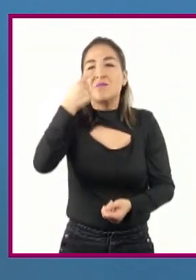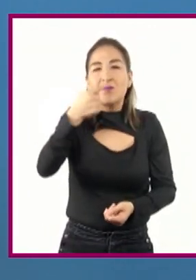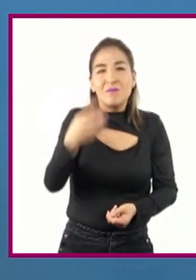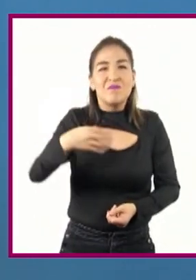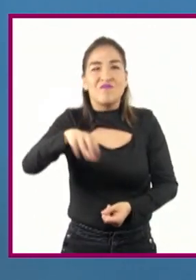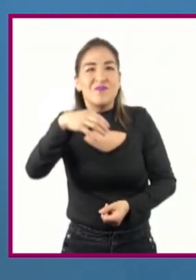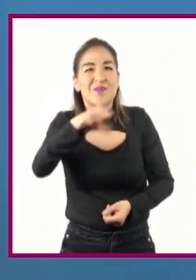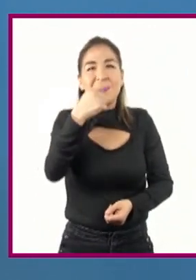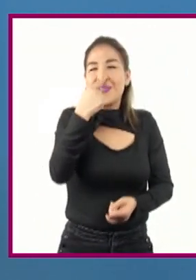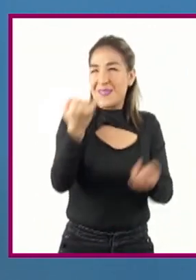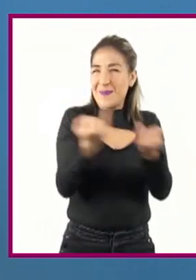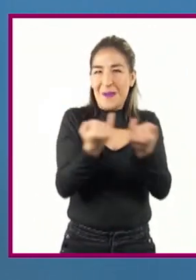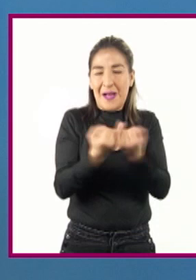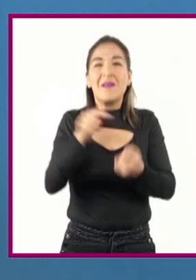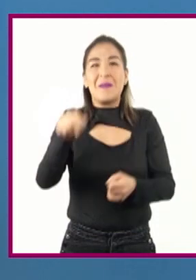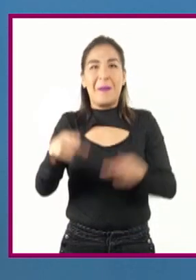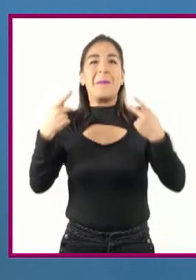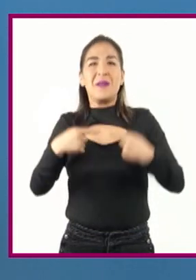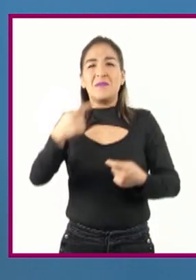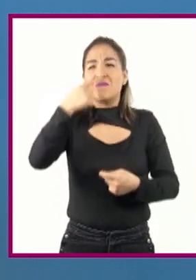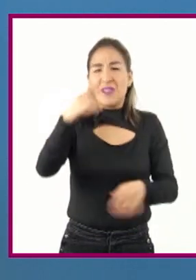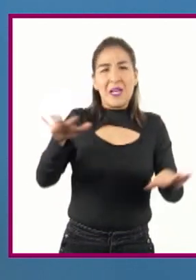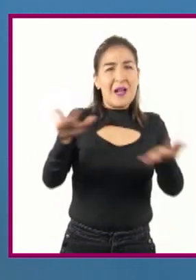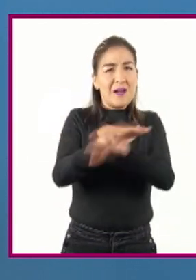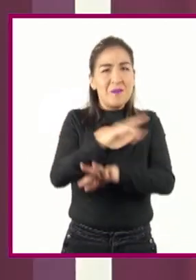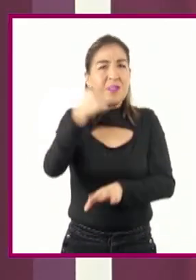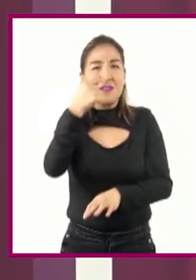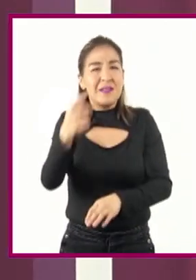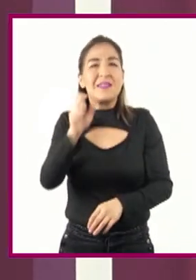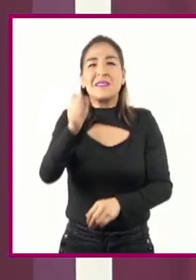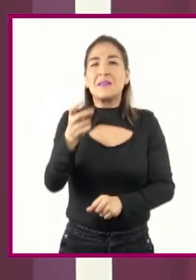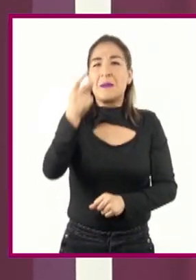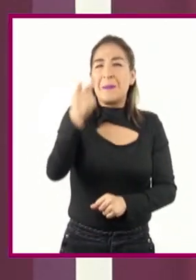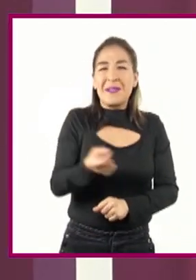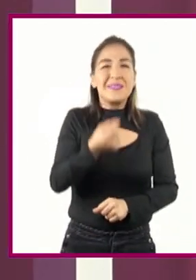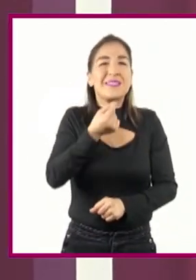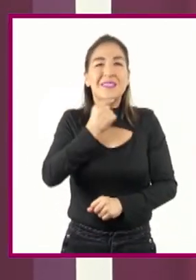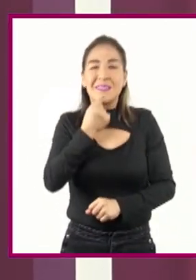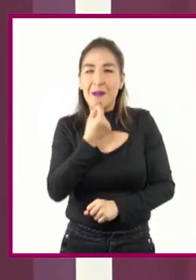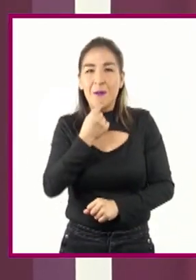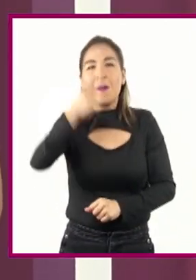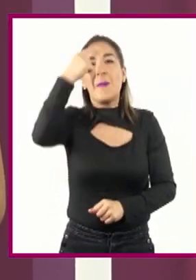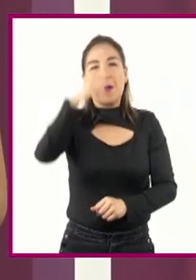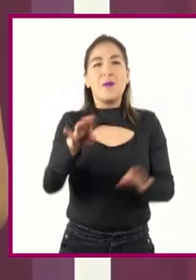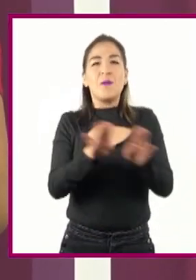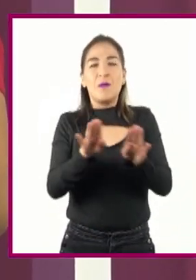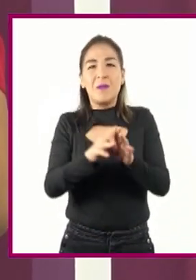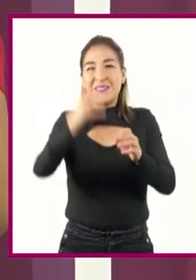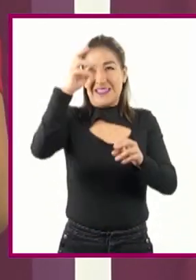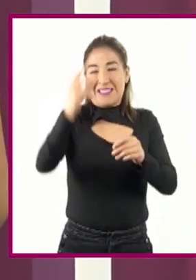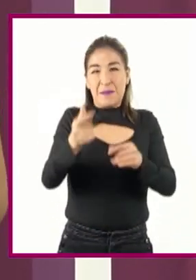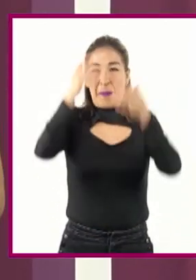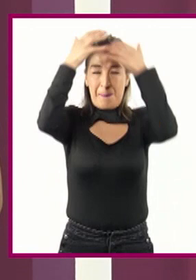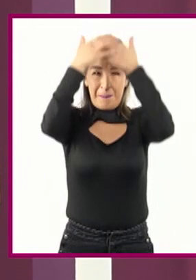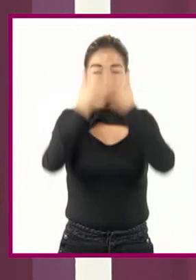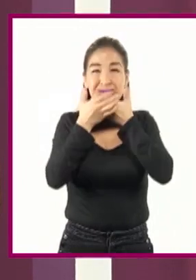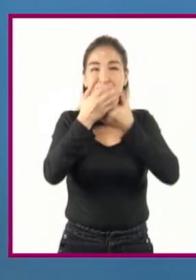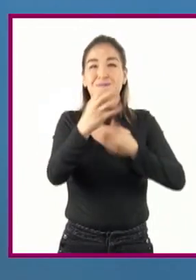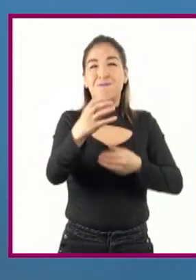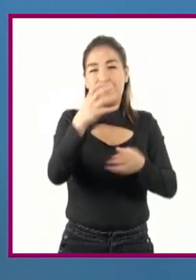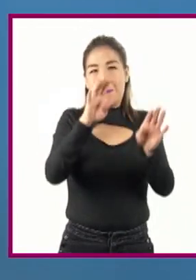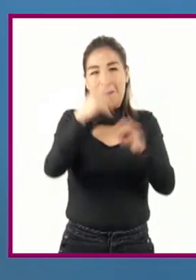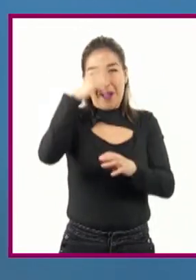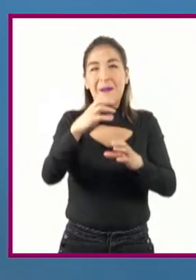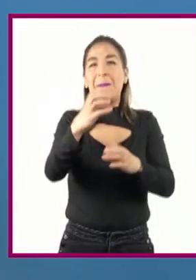por cualquier cambio de olor, pues solo se tenían unos segundos para colocarse la máscara antigás